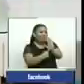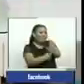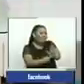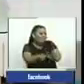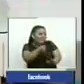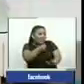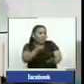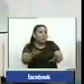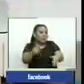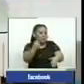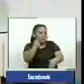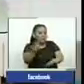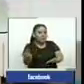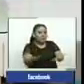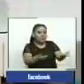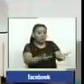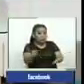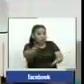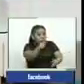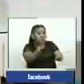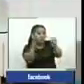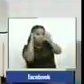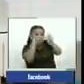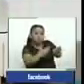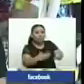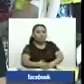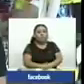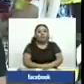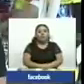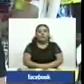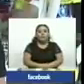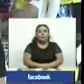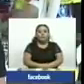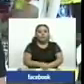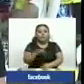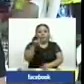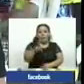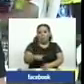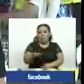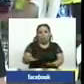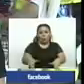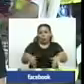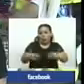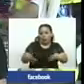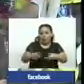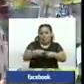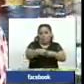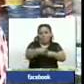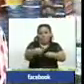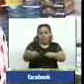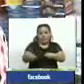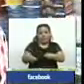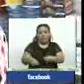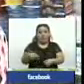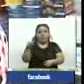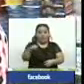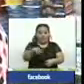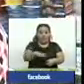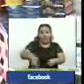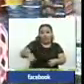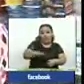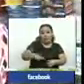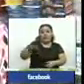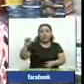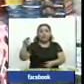información en la siguiente nota. Préstele mucha atención. Aquí no vendemos pólvora ilegal. Y en el Centenario